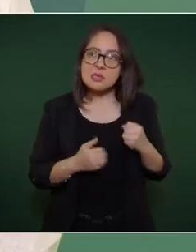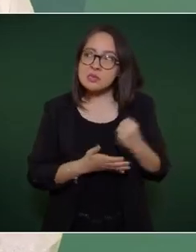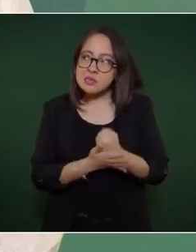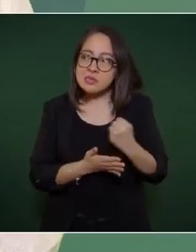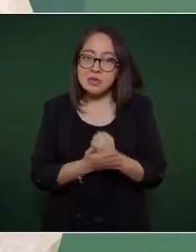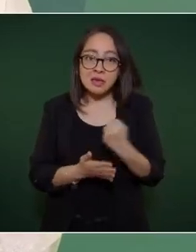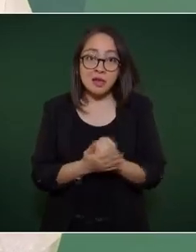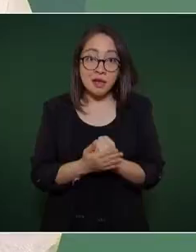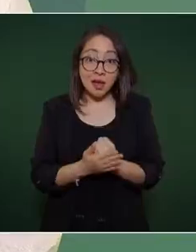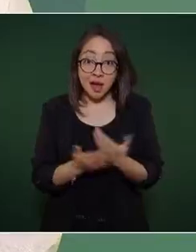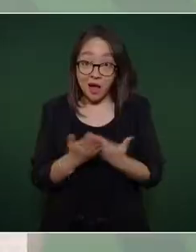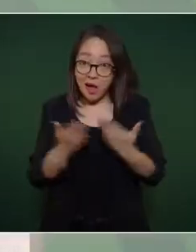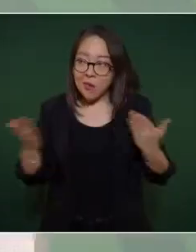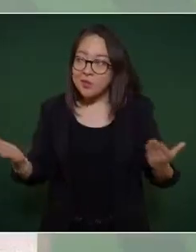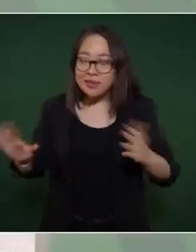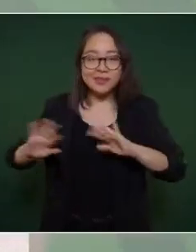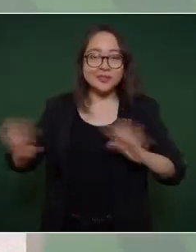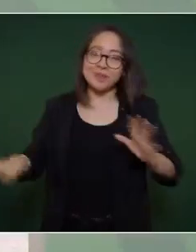estamos bien